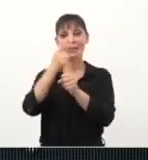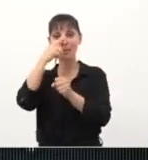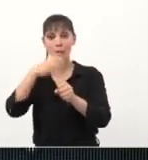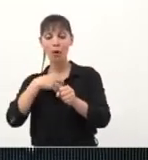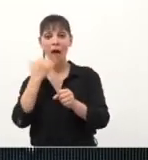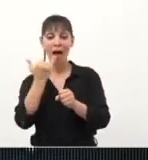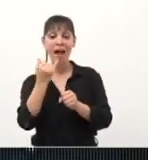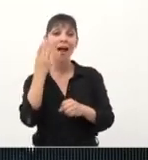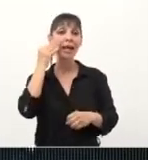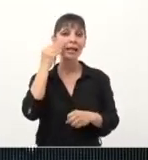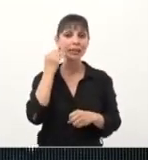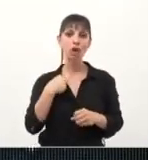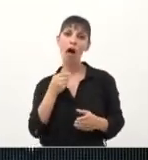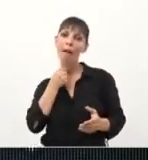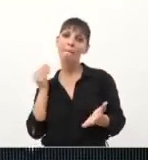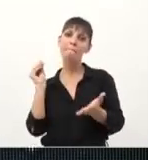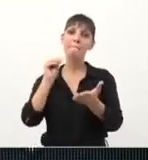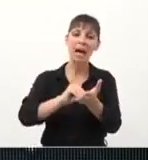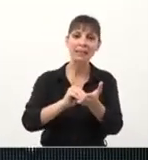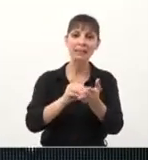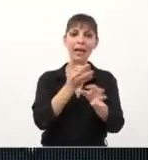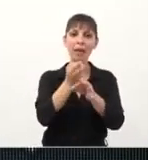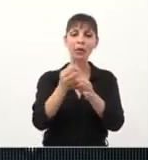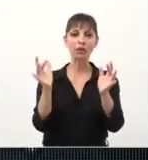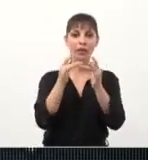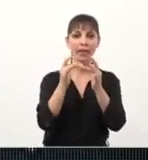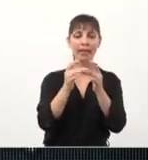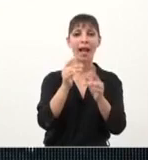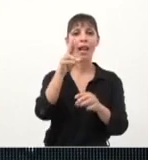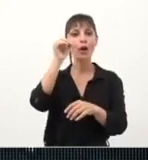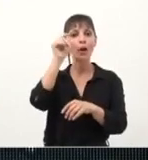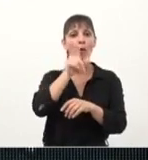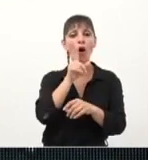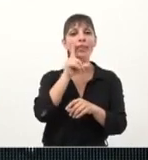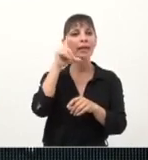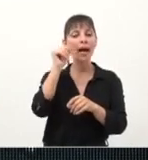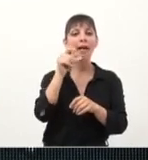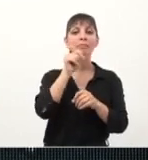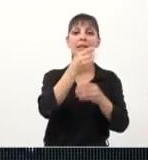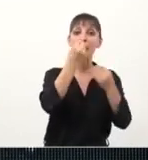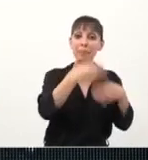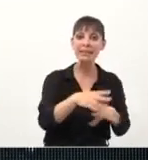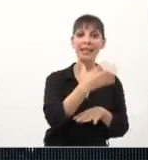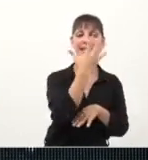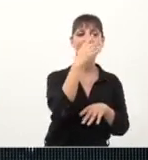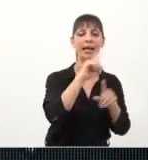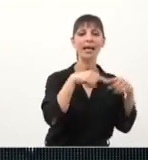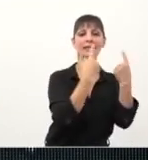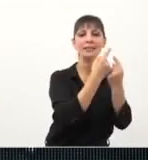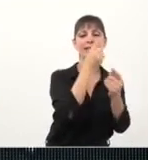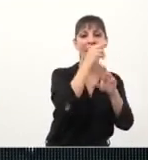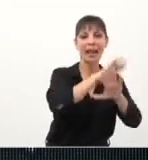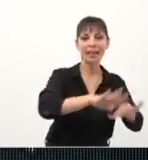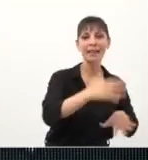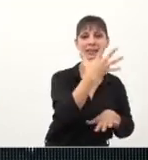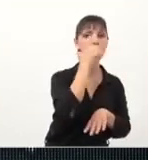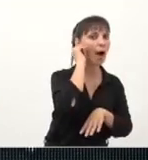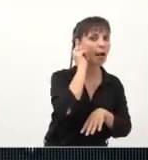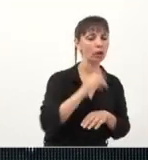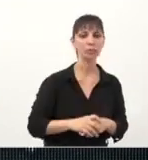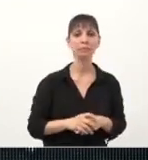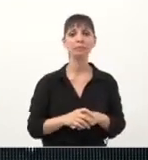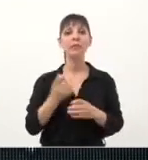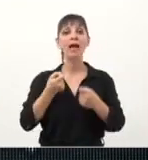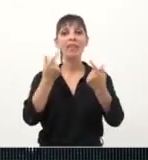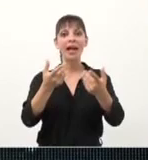propongo es sumar educación digital, robótica y programación desde sala de 5. Hoy garantizamos vacantes